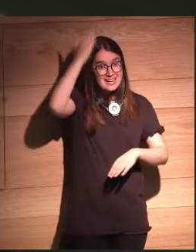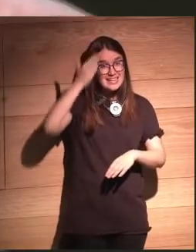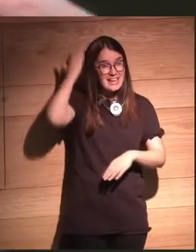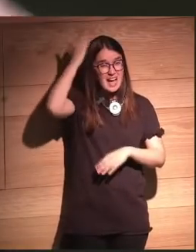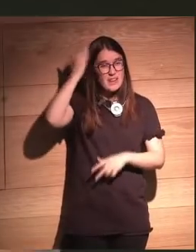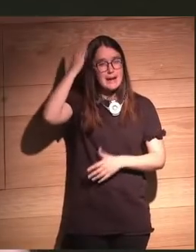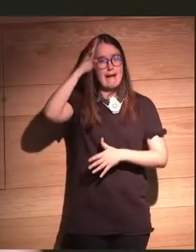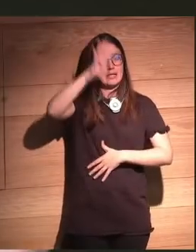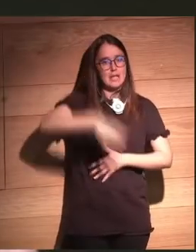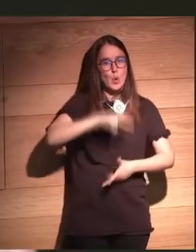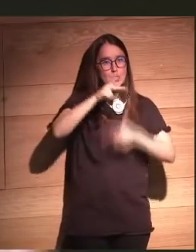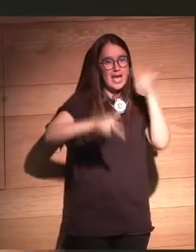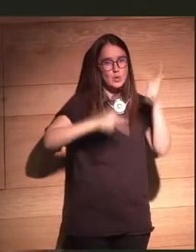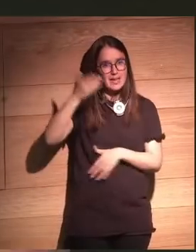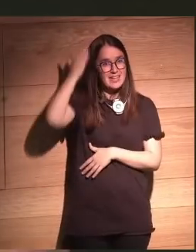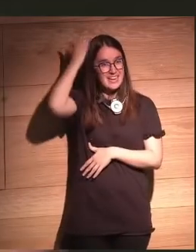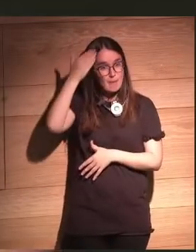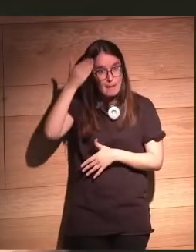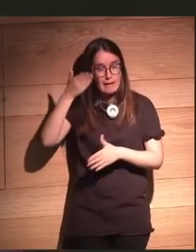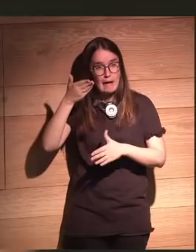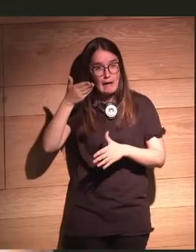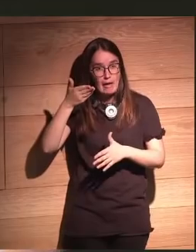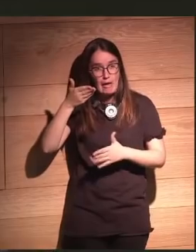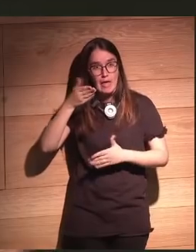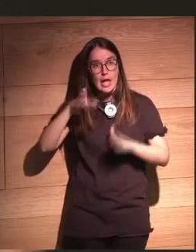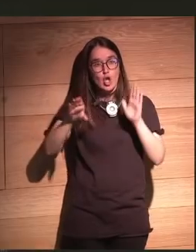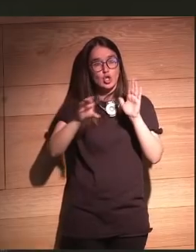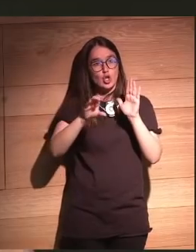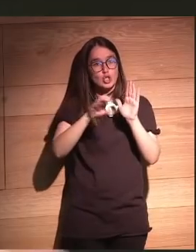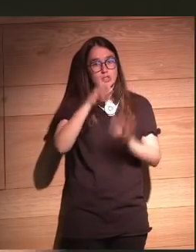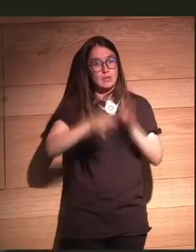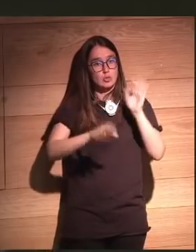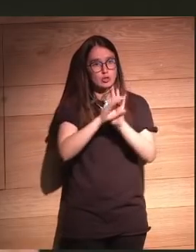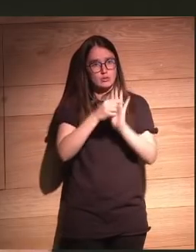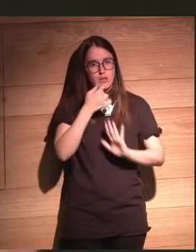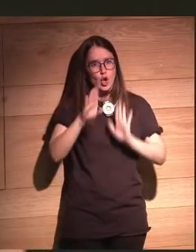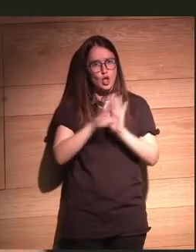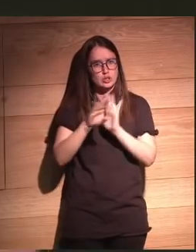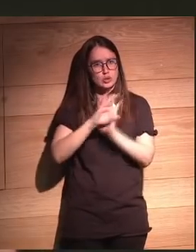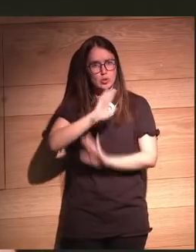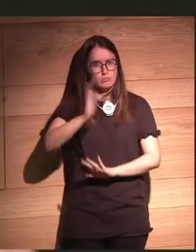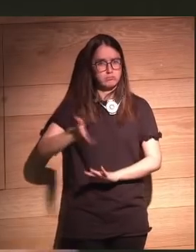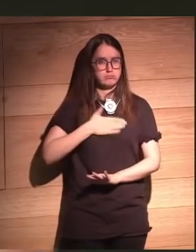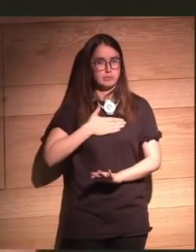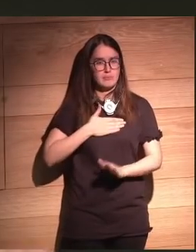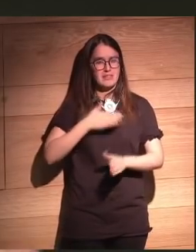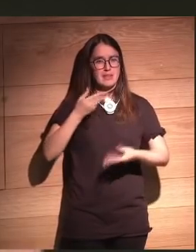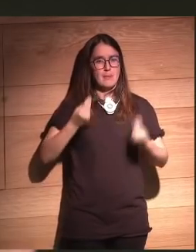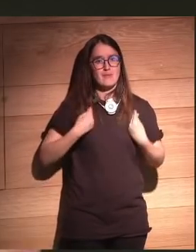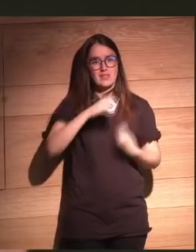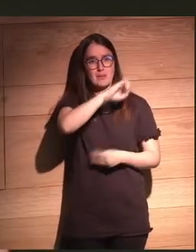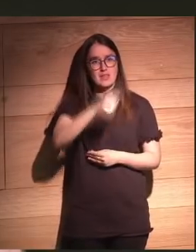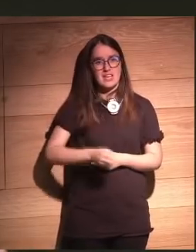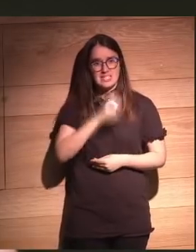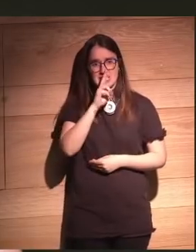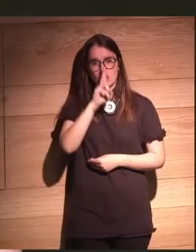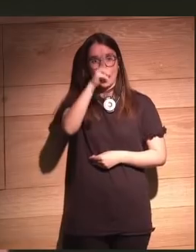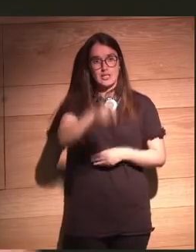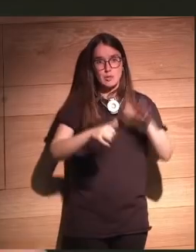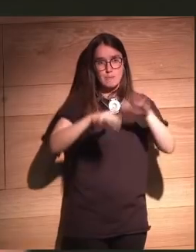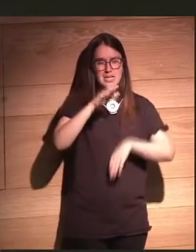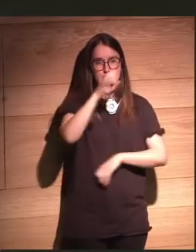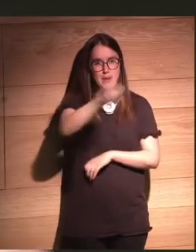perdón, el Constitucional avalaba que era constitucional la expropiación de vivienda vacía cuando llevara vacía más de 2